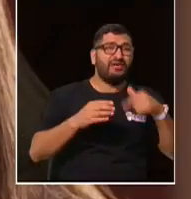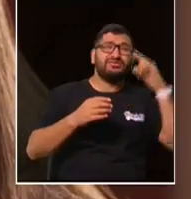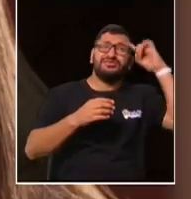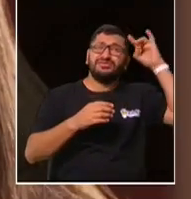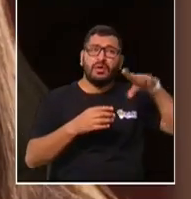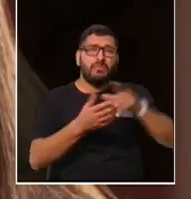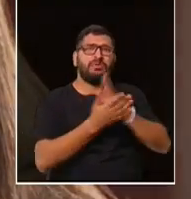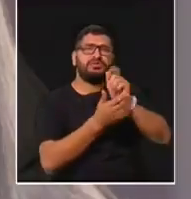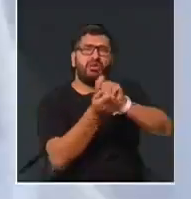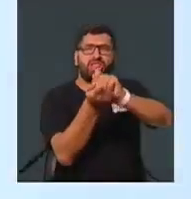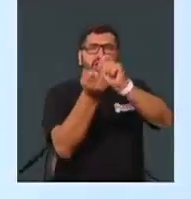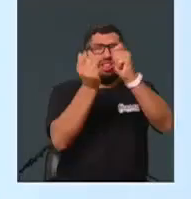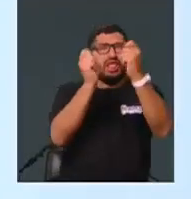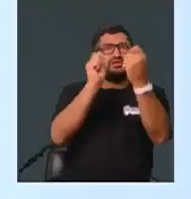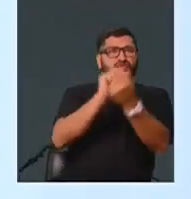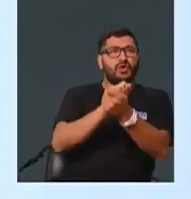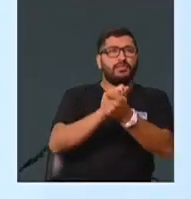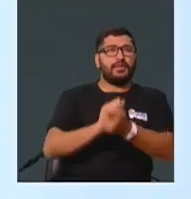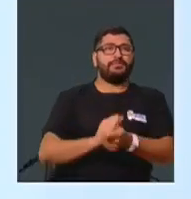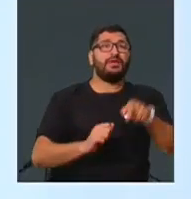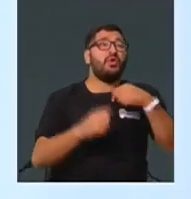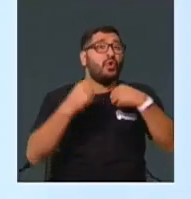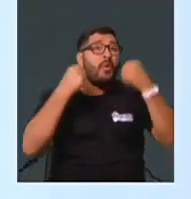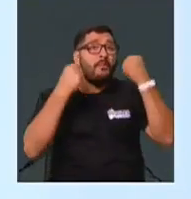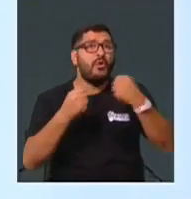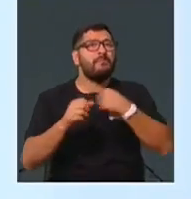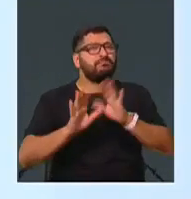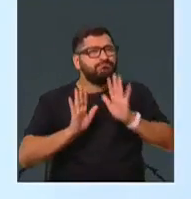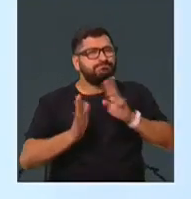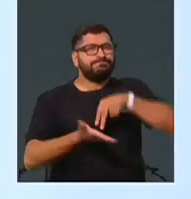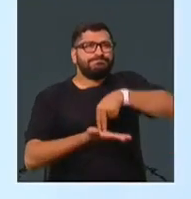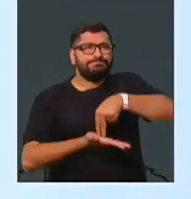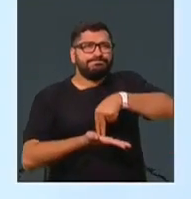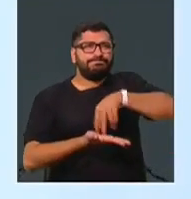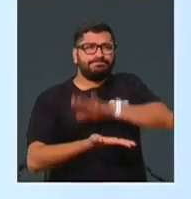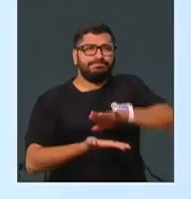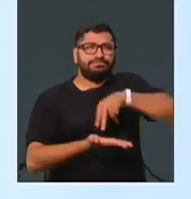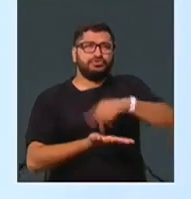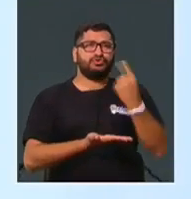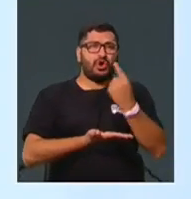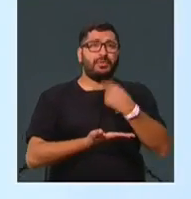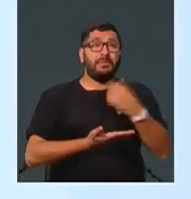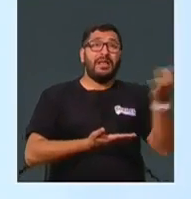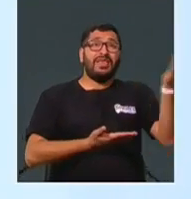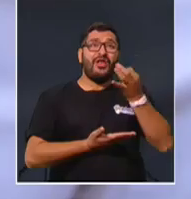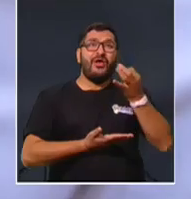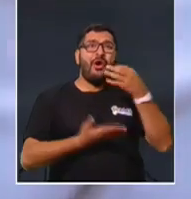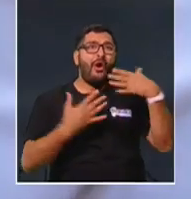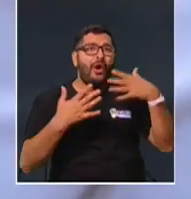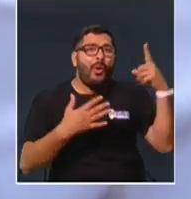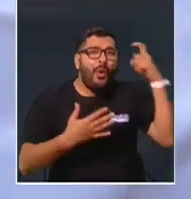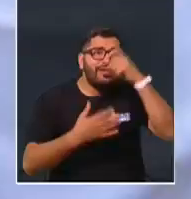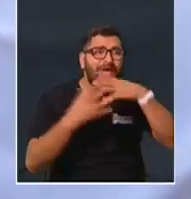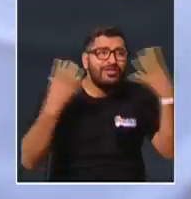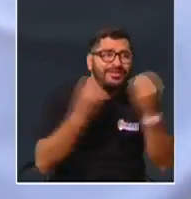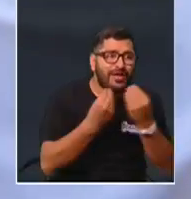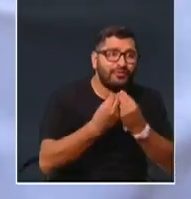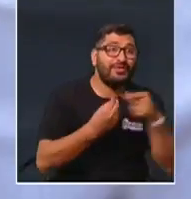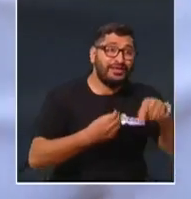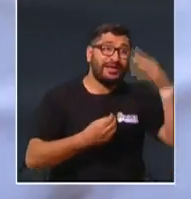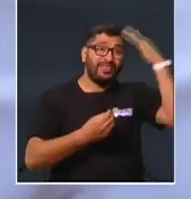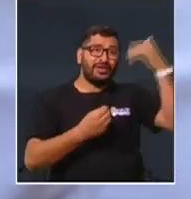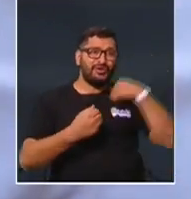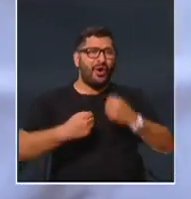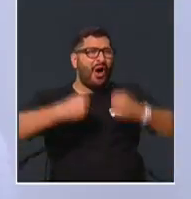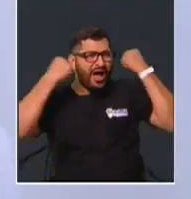Fernanda ha sabido transformar. Ya puedo mantenerme en pie sola. Y como me dijeron, ya no cuesta tanto. Hoy en día soy capaz